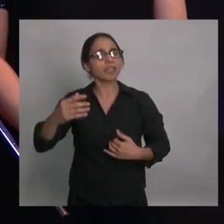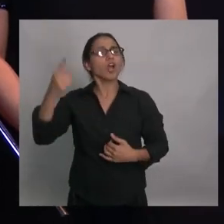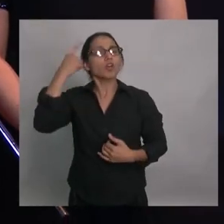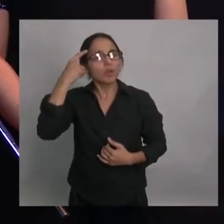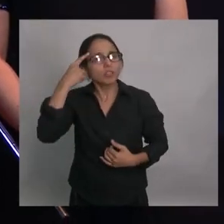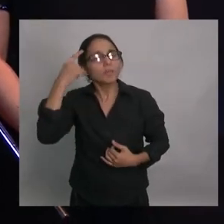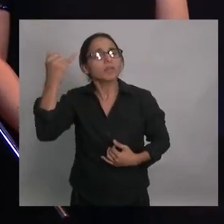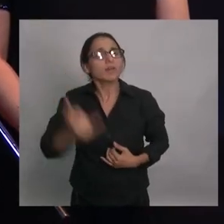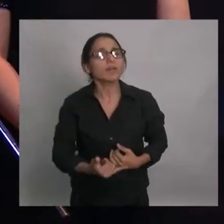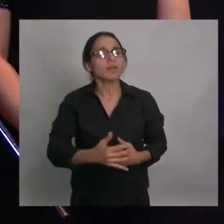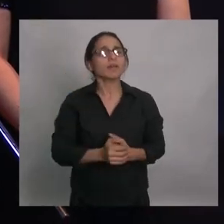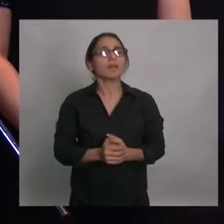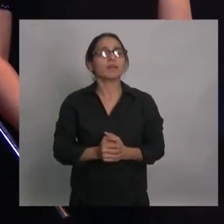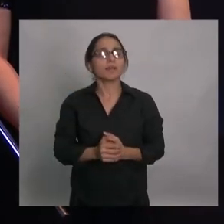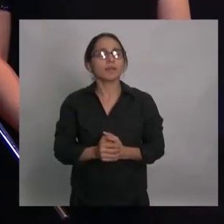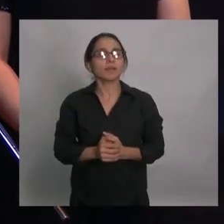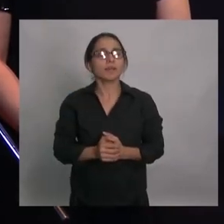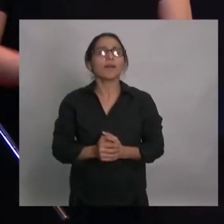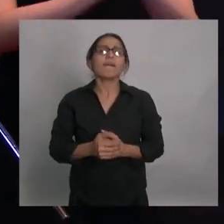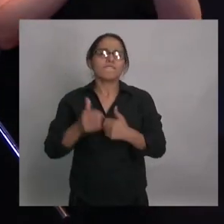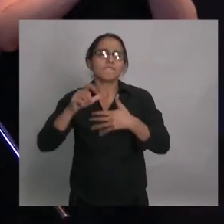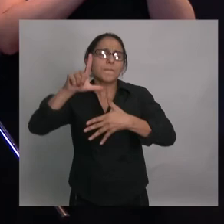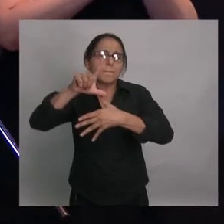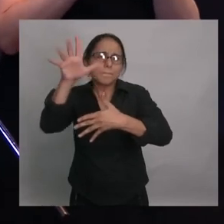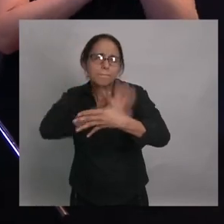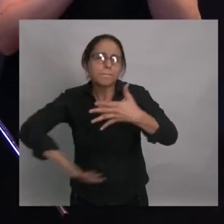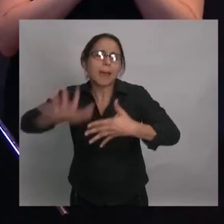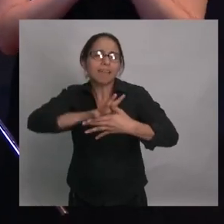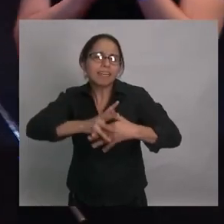ideas viva patria grande